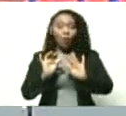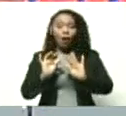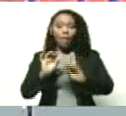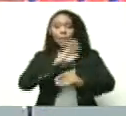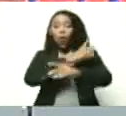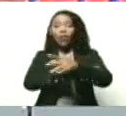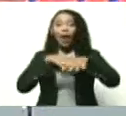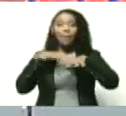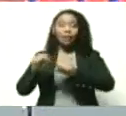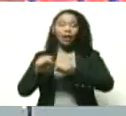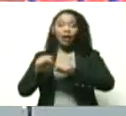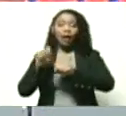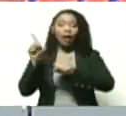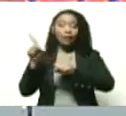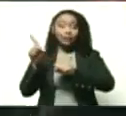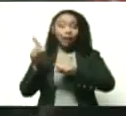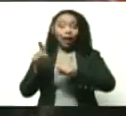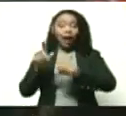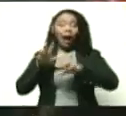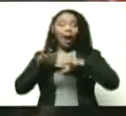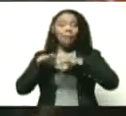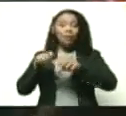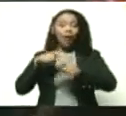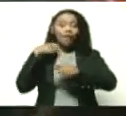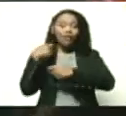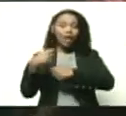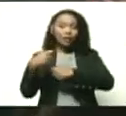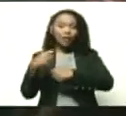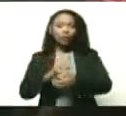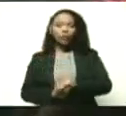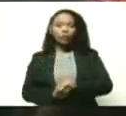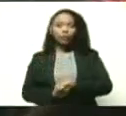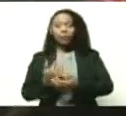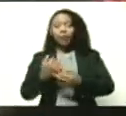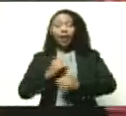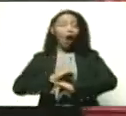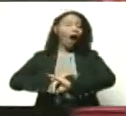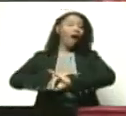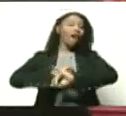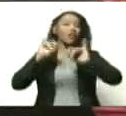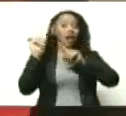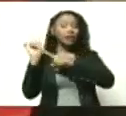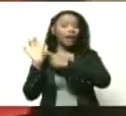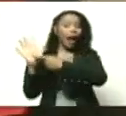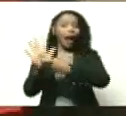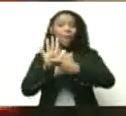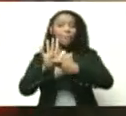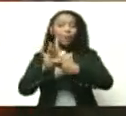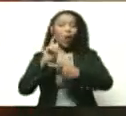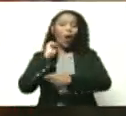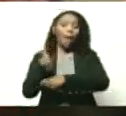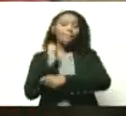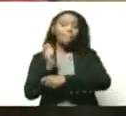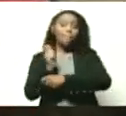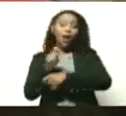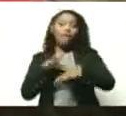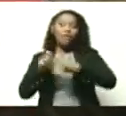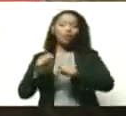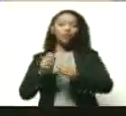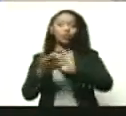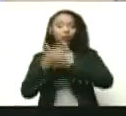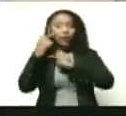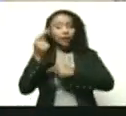capital, el capital financiero. Al fin, con ese ejemplo del capital financiero podría nombrar muchos